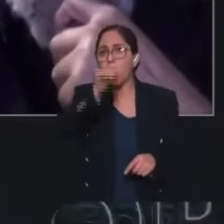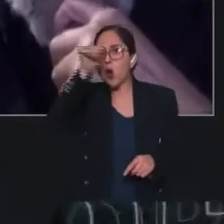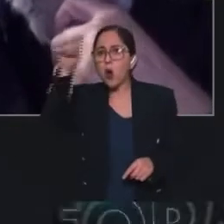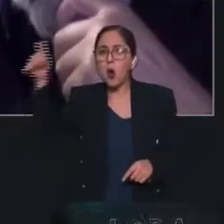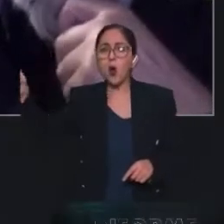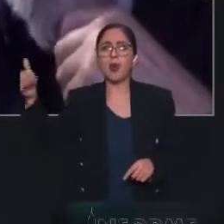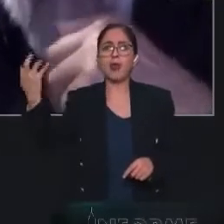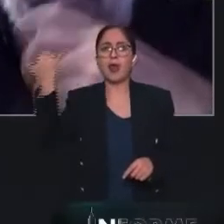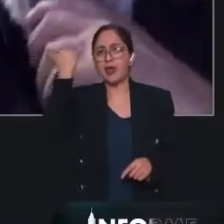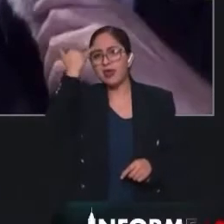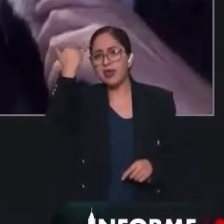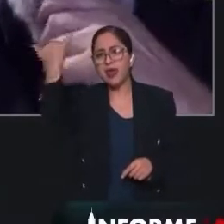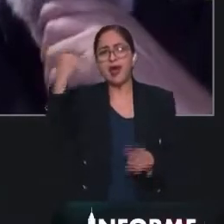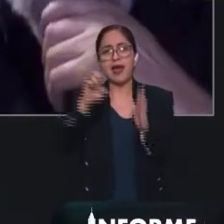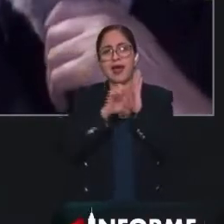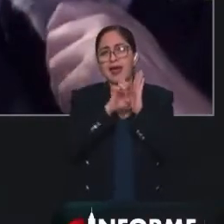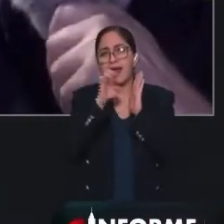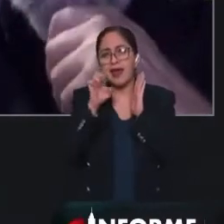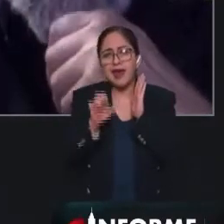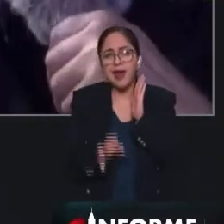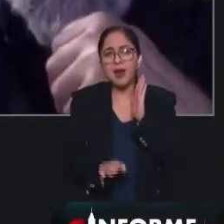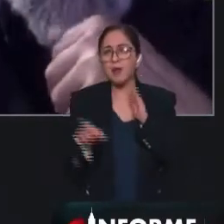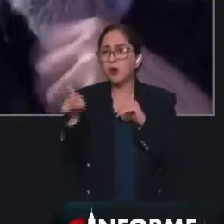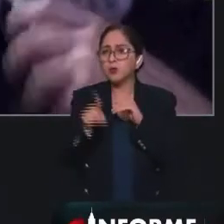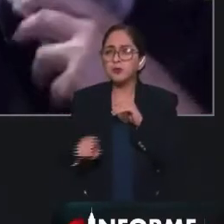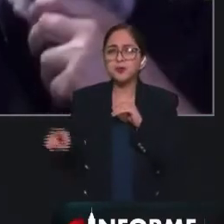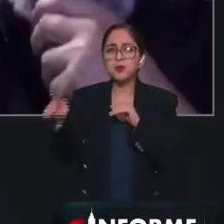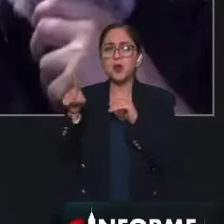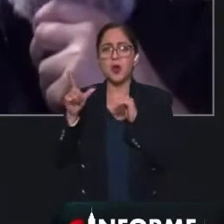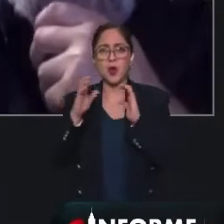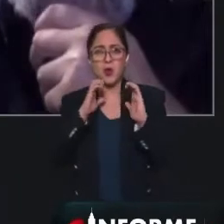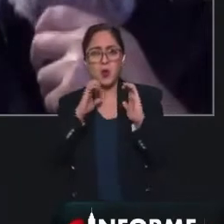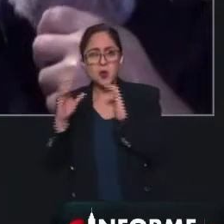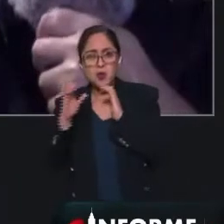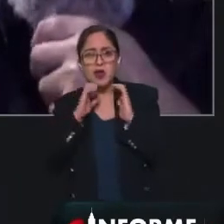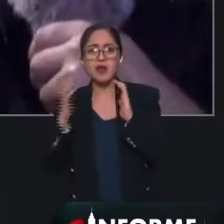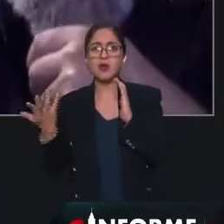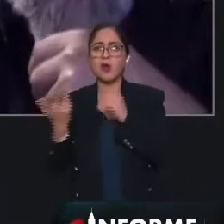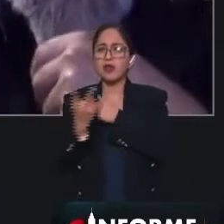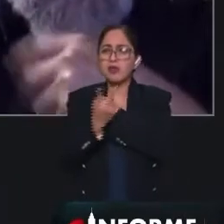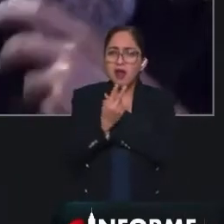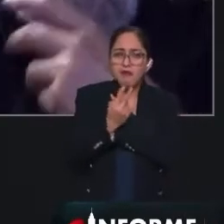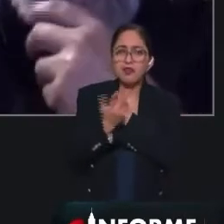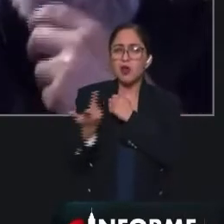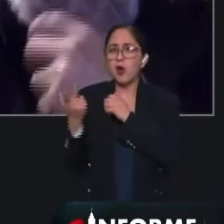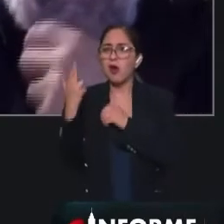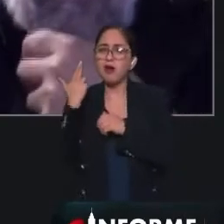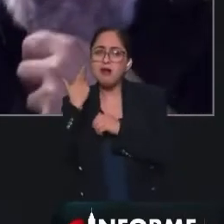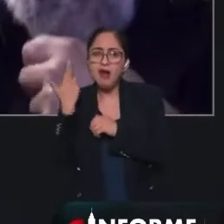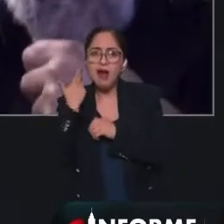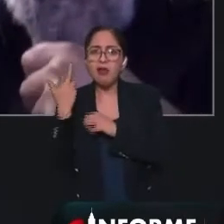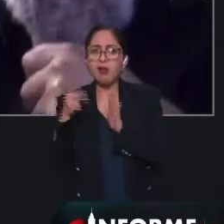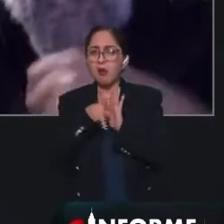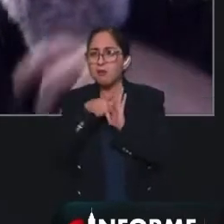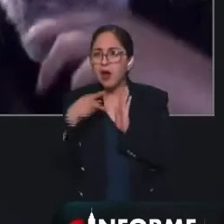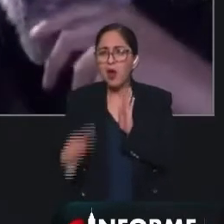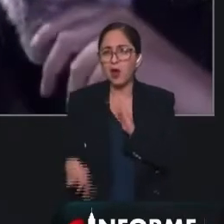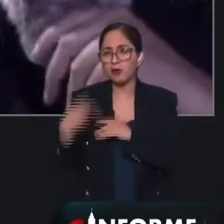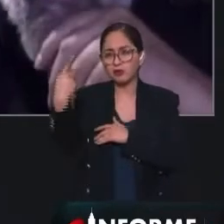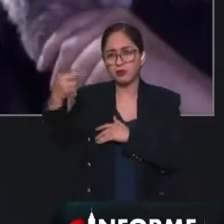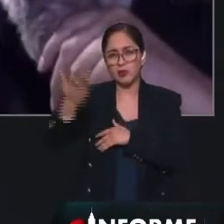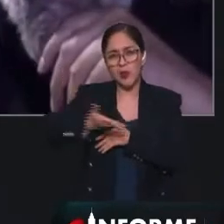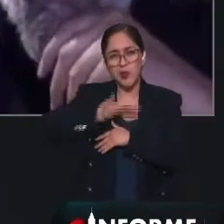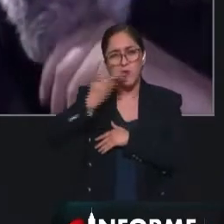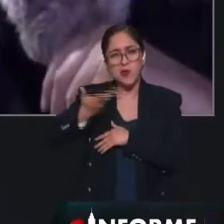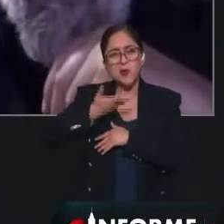universos, como son el universo, por ejemplo, de los medios de comunicación tradicionales, sobre todo? ¿Cómo ven ustedes el